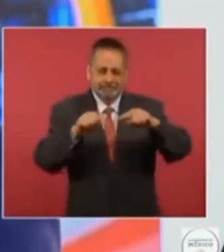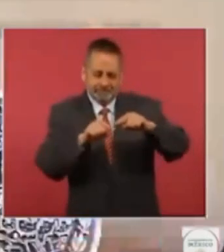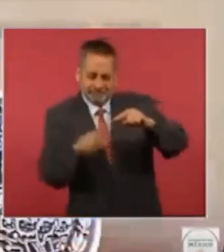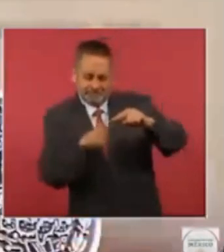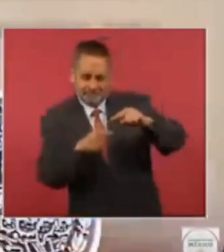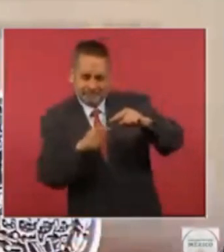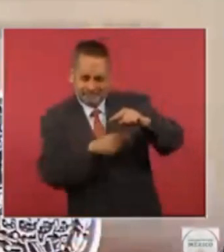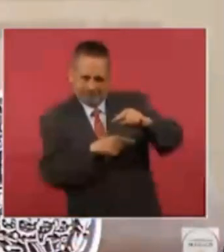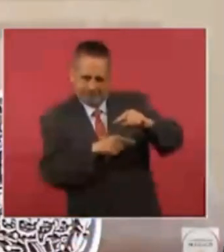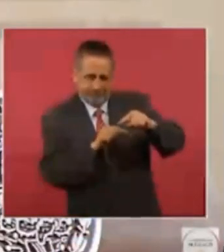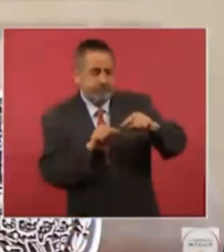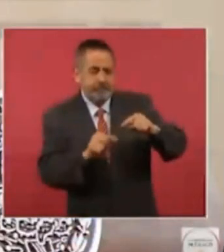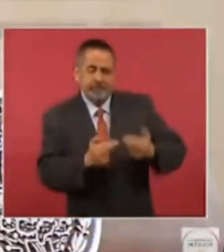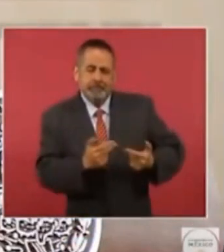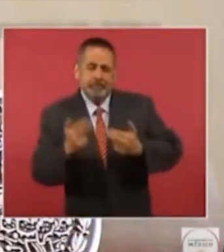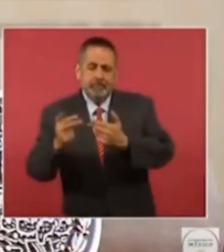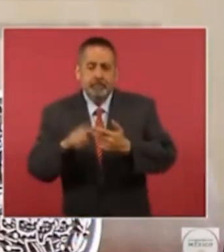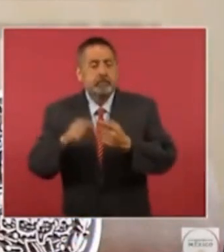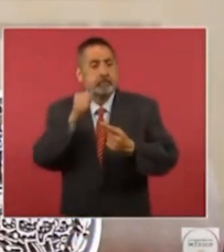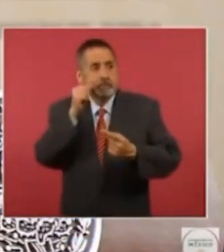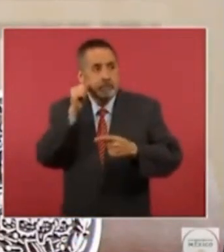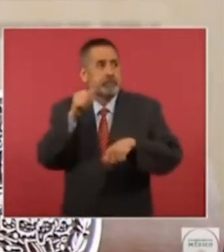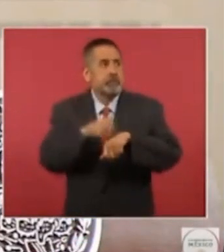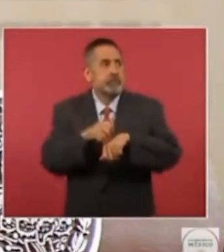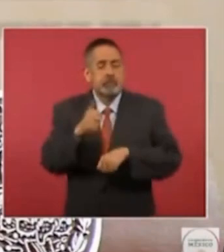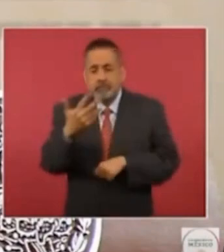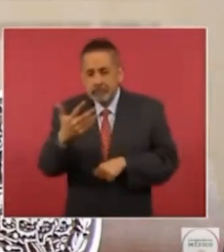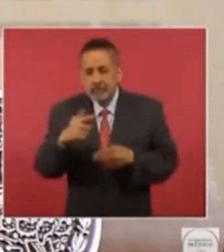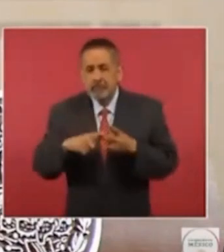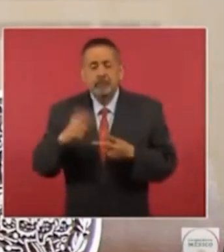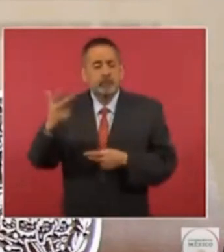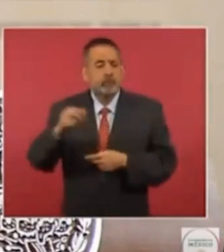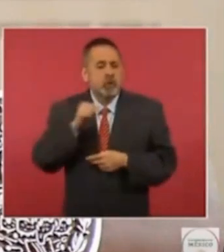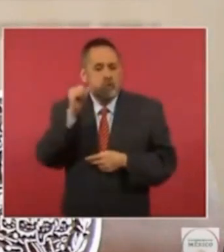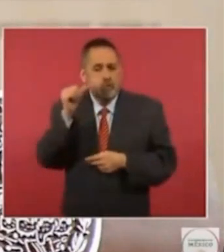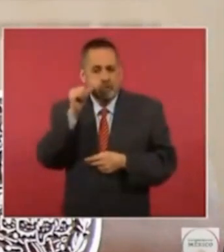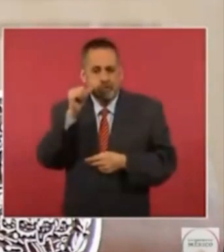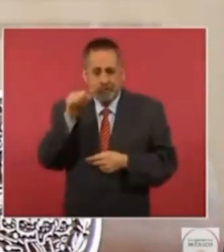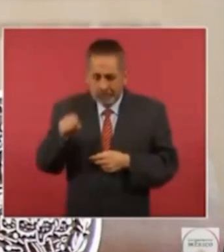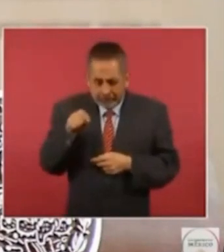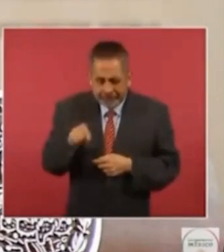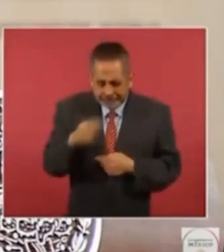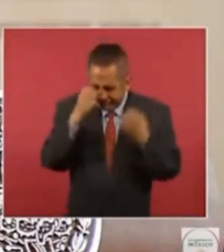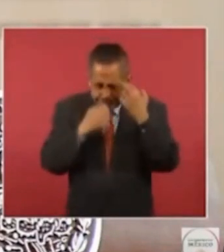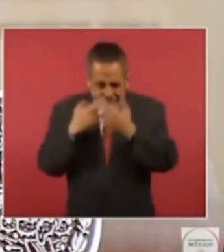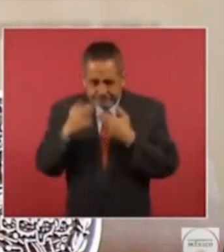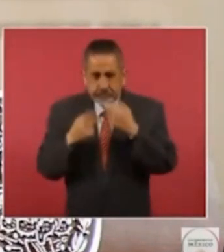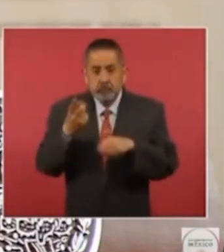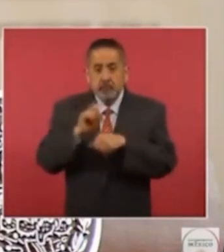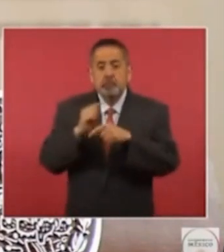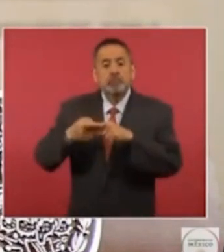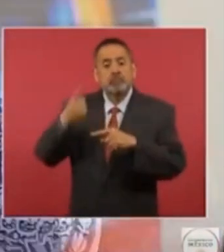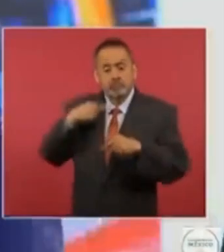elementos vigilando el metro de la Ciudad de México, porque ella acusa de que hay un